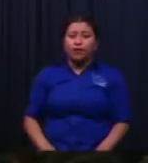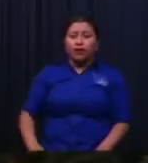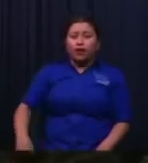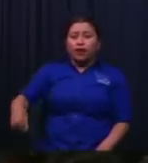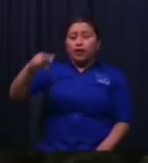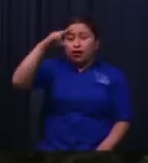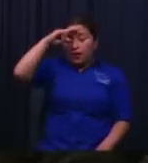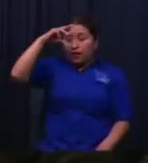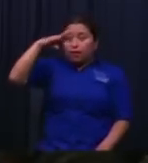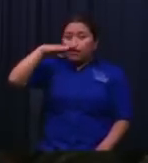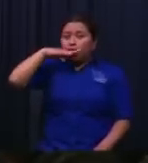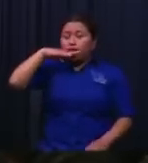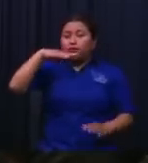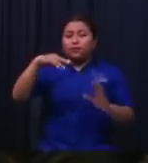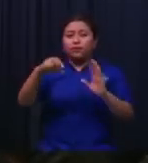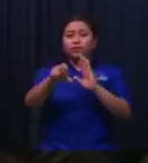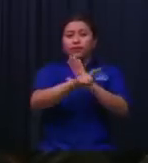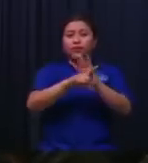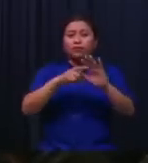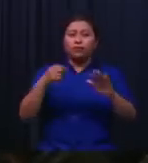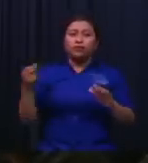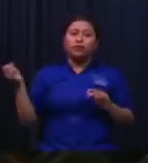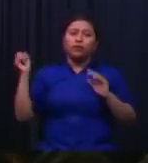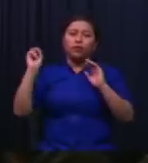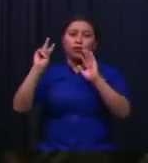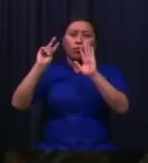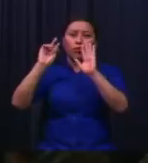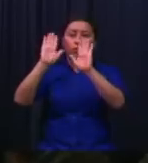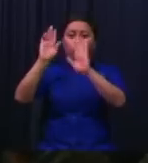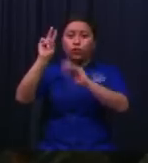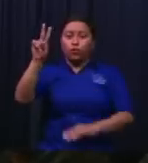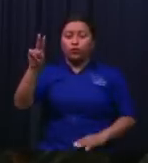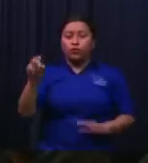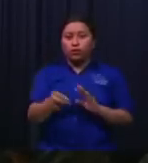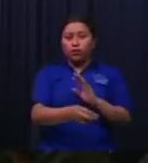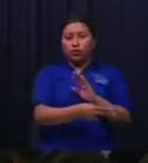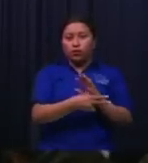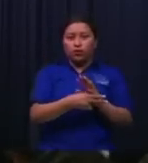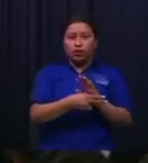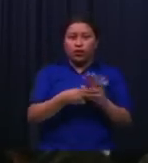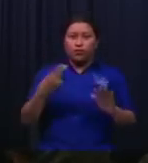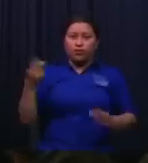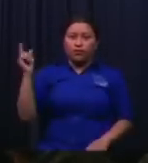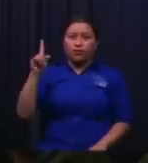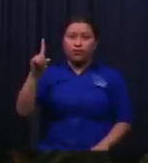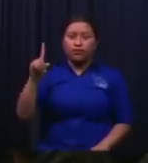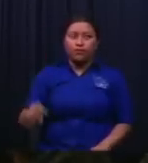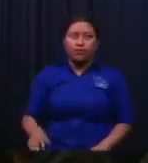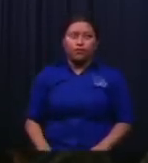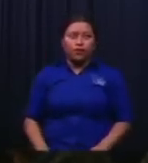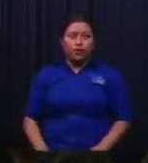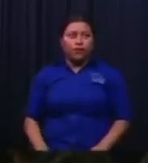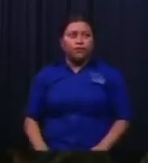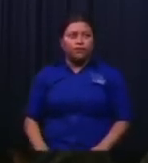12:1. Por tanto, puesto que tenemos en derredor nuestro tan gran nube de